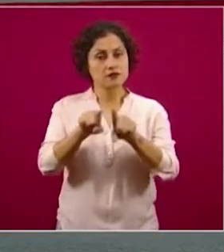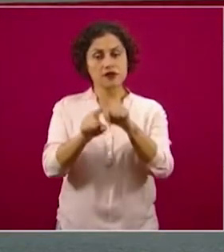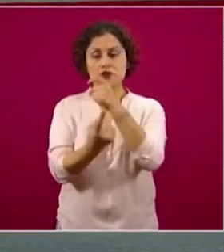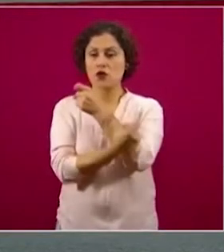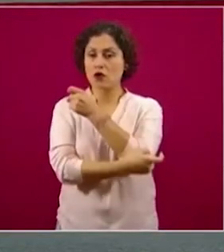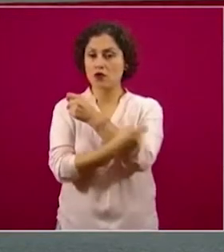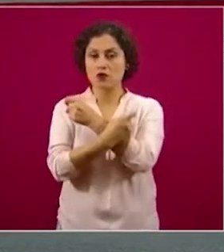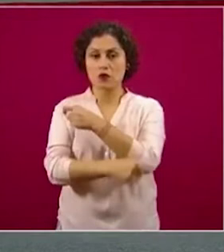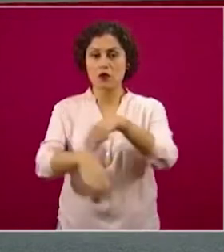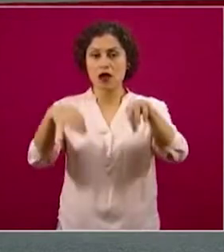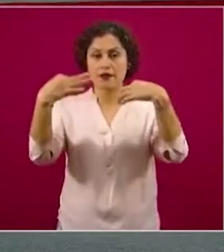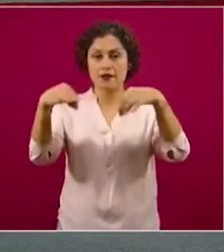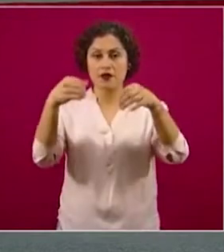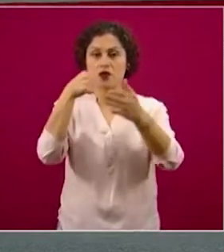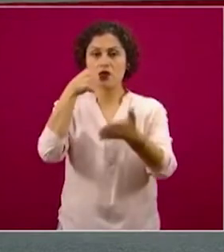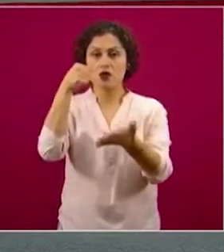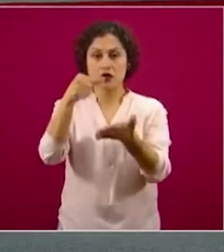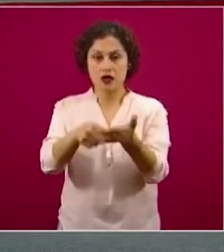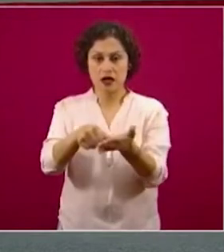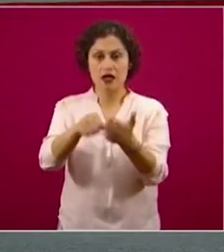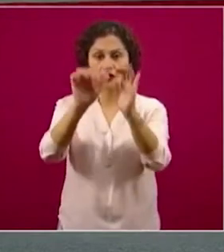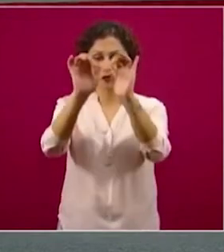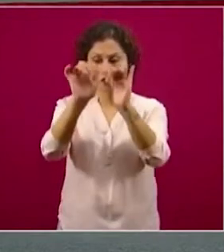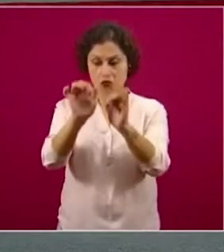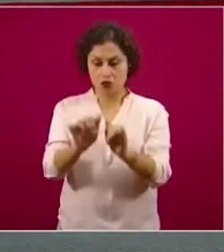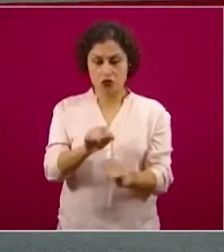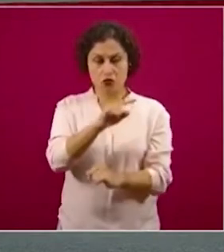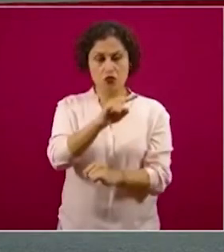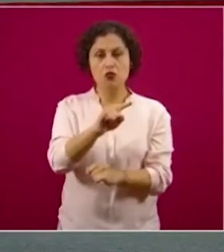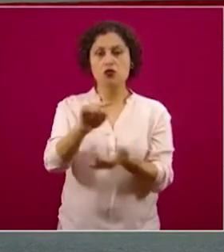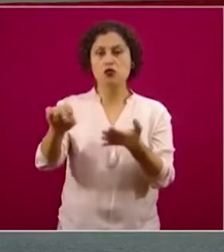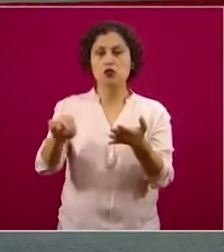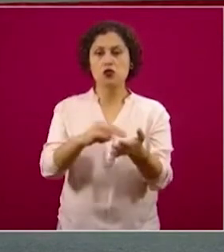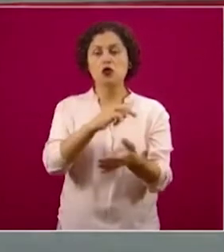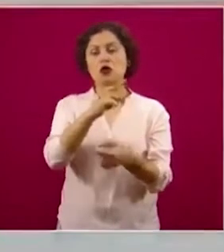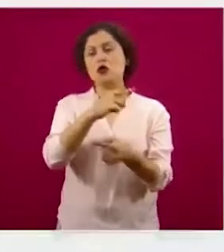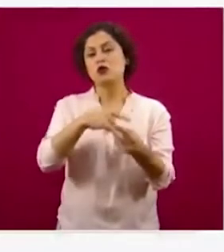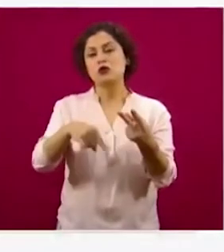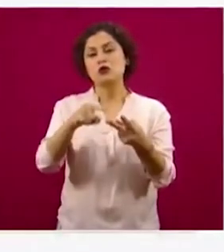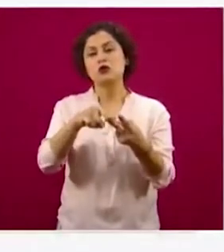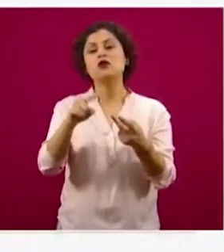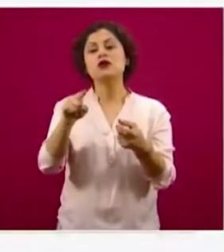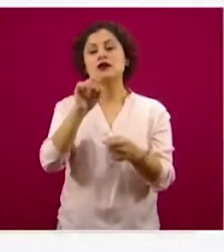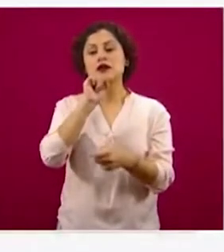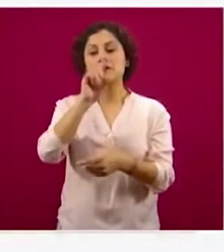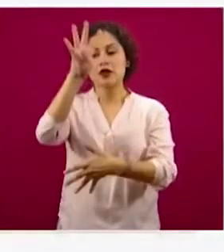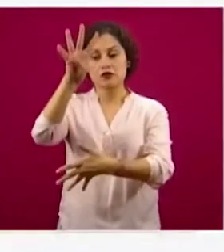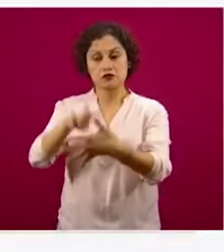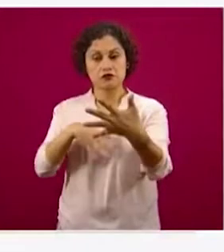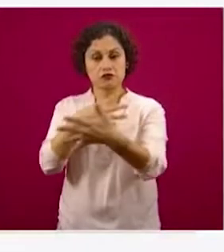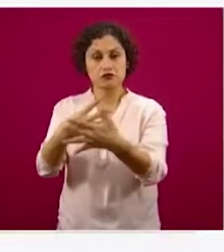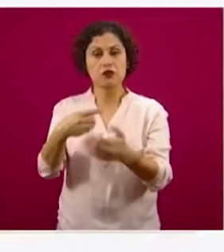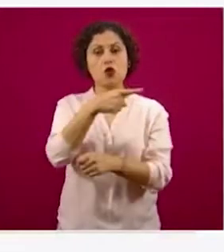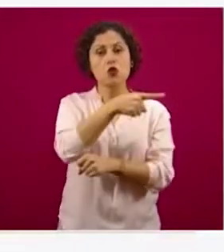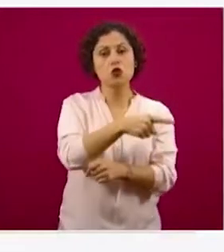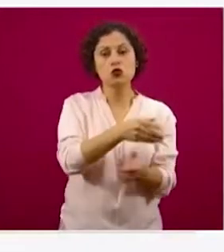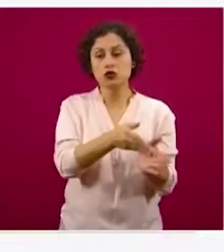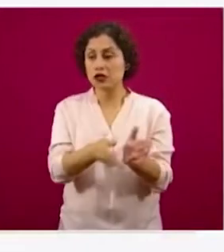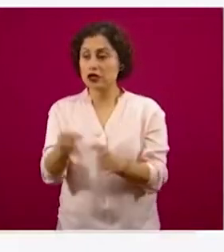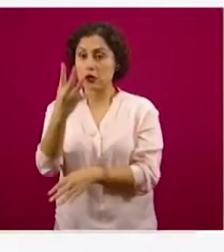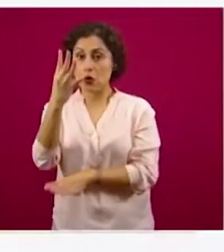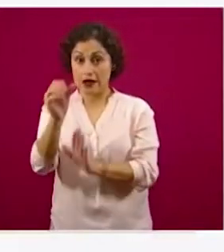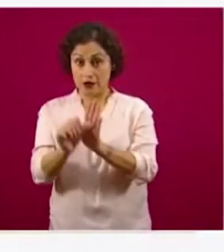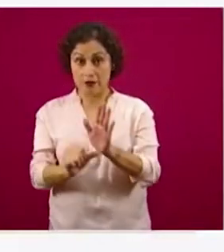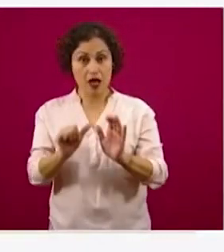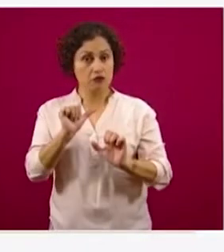validación de agradecimiento y la tabla de amortización esto que es cuánto van a pagar a partir del cuarto mes para